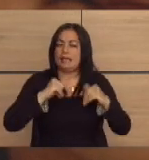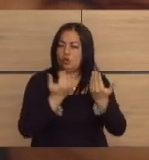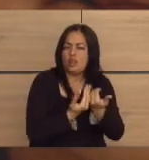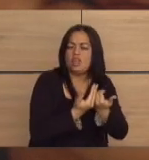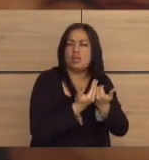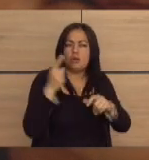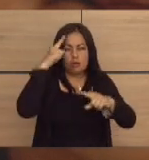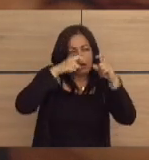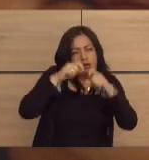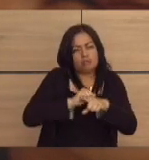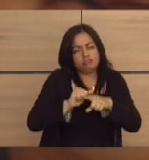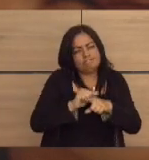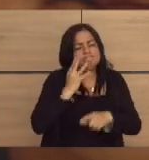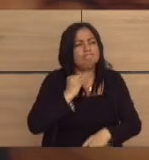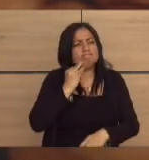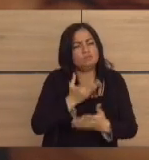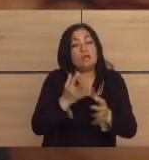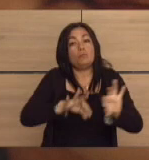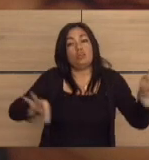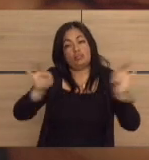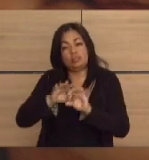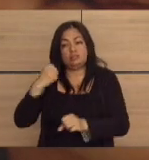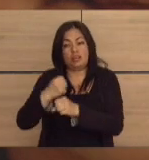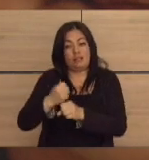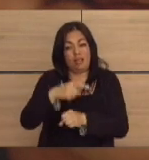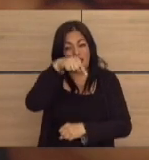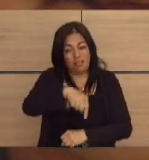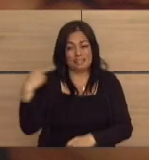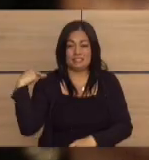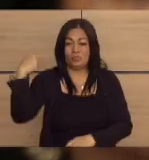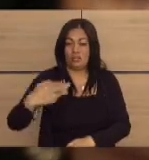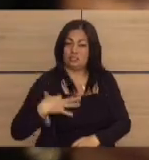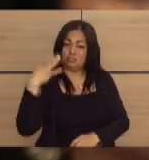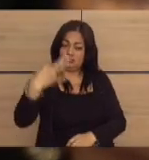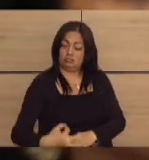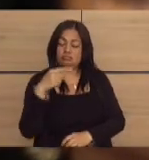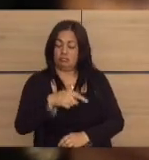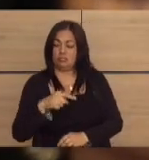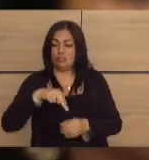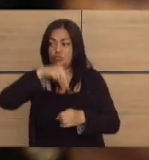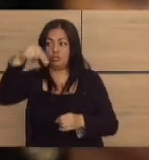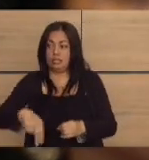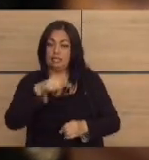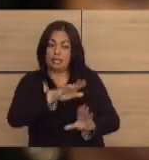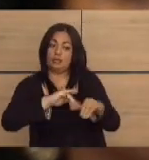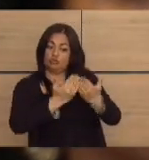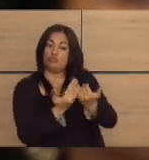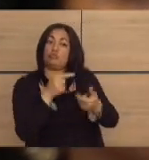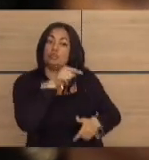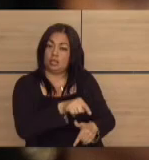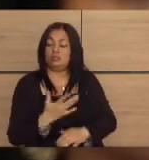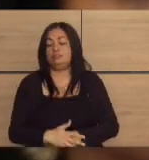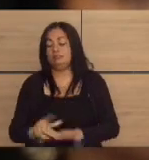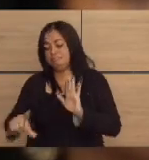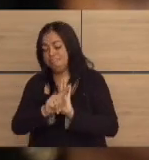educativas. La importancia de trabajar la historia y la ética y la ciudadanía no solo vienen de un mandato de ley, que